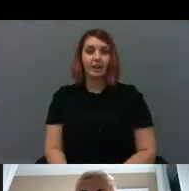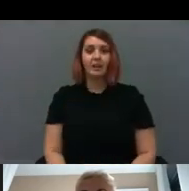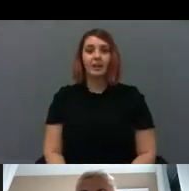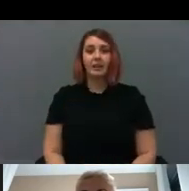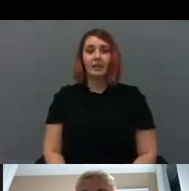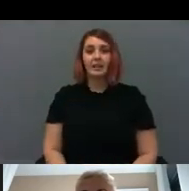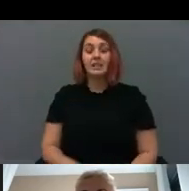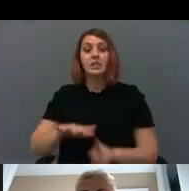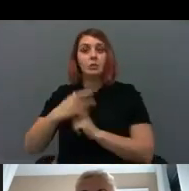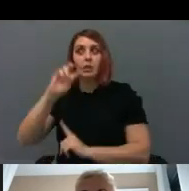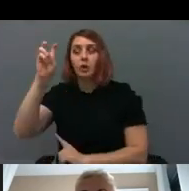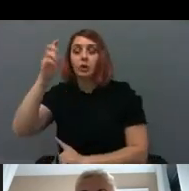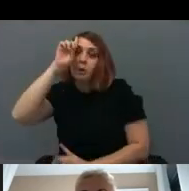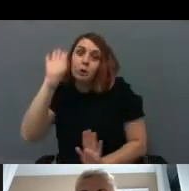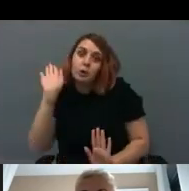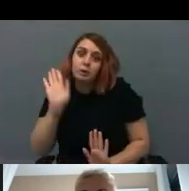otros casos no podría decirlo.